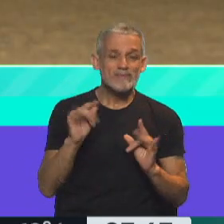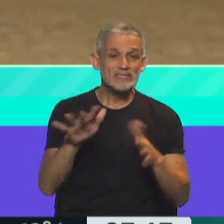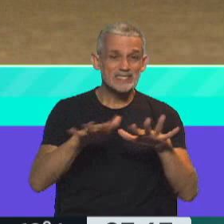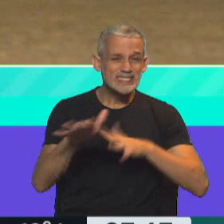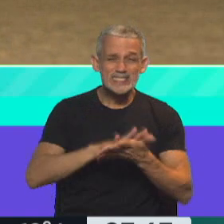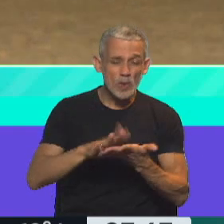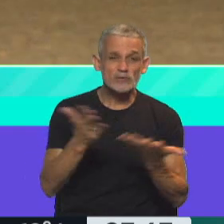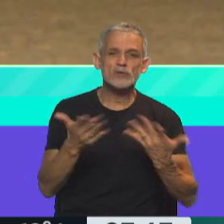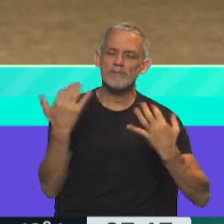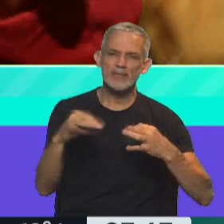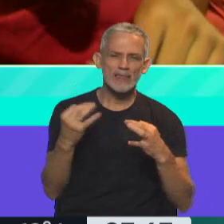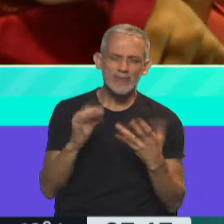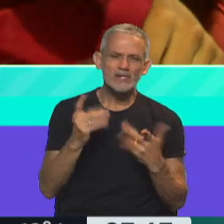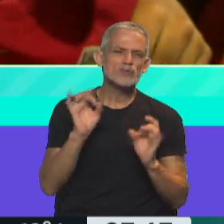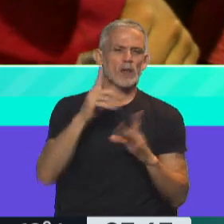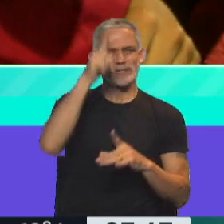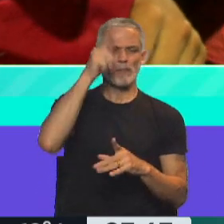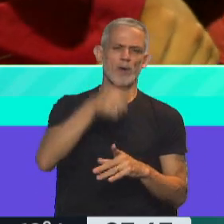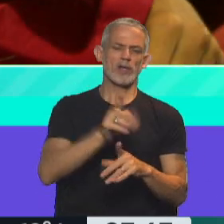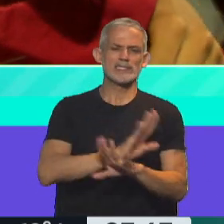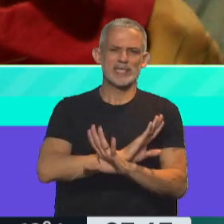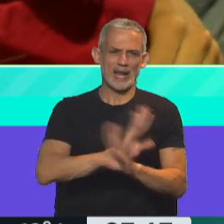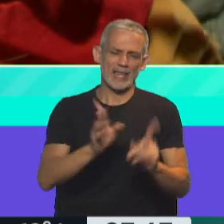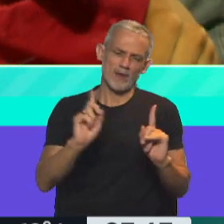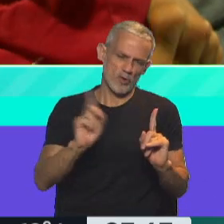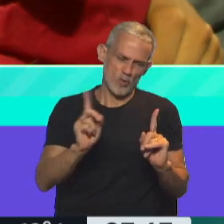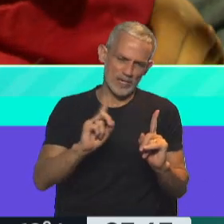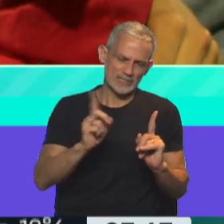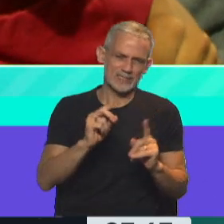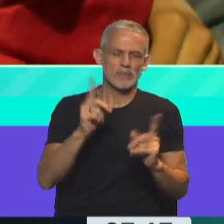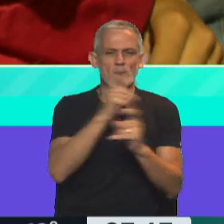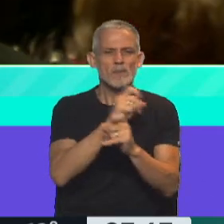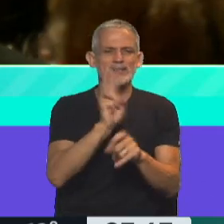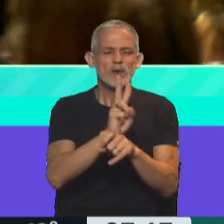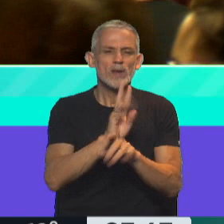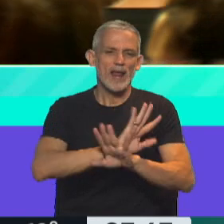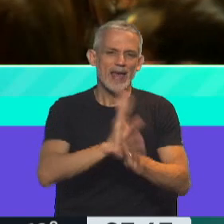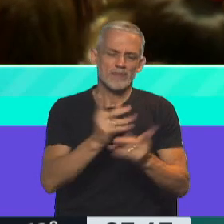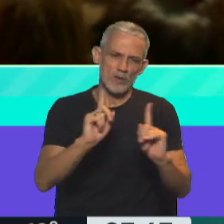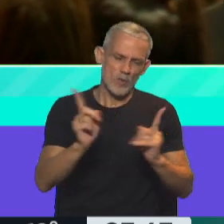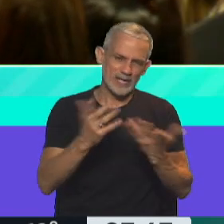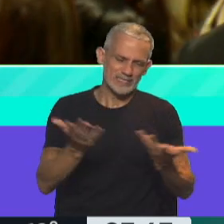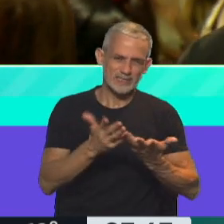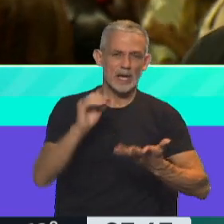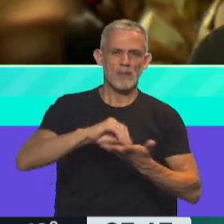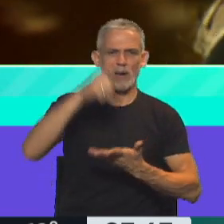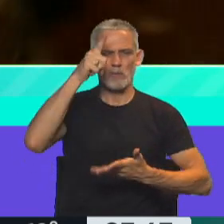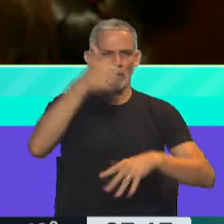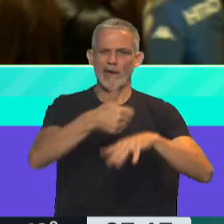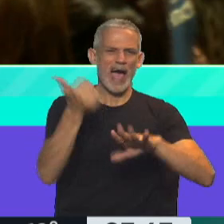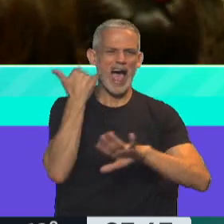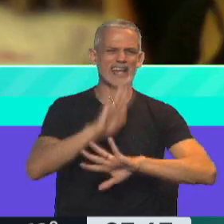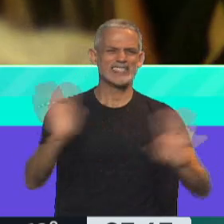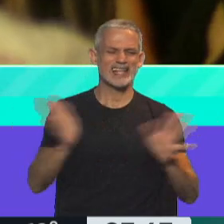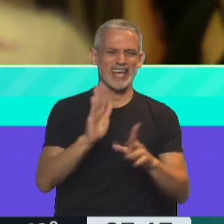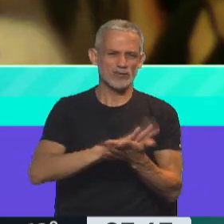que requiere de un abordaje interdisciplinario. No es únicamente un problema de inseguridad en el sentido de tener más custodia policial en la calle,